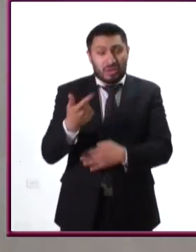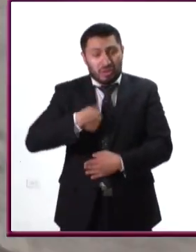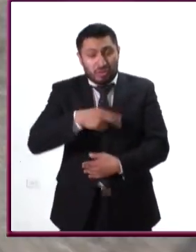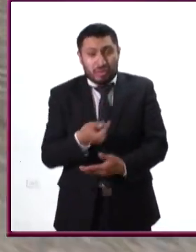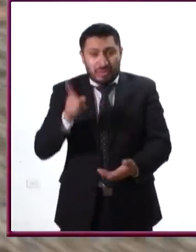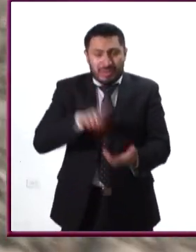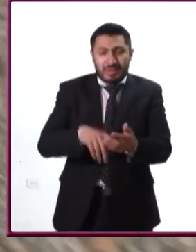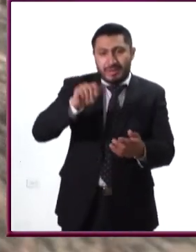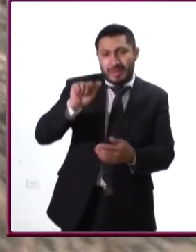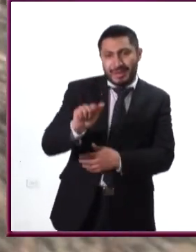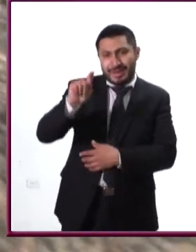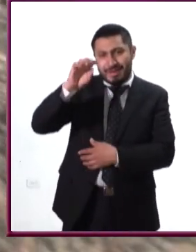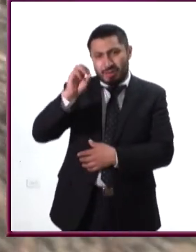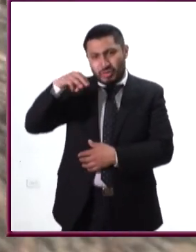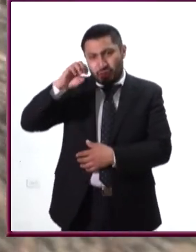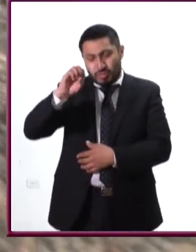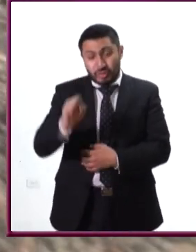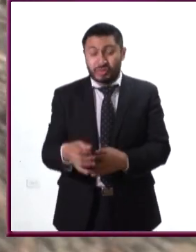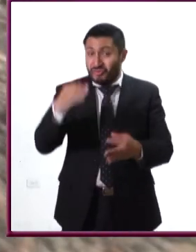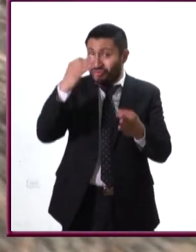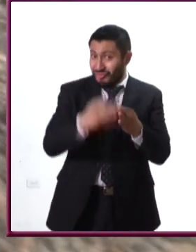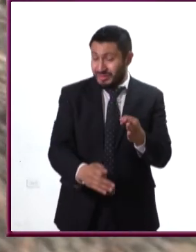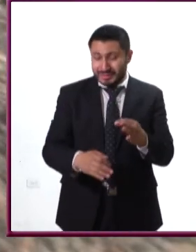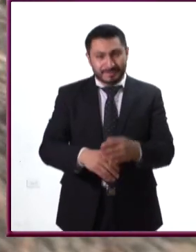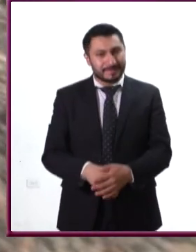de átomos. Fin.